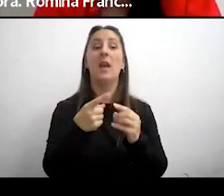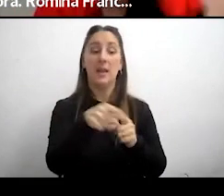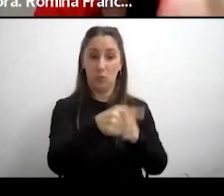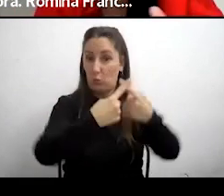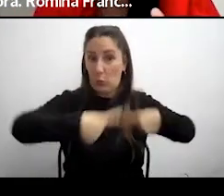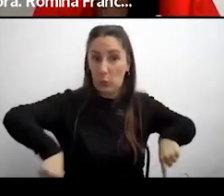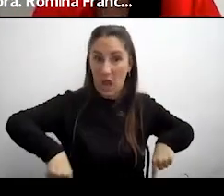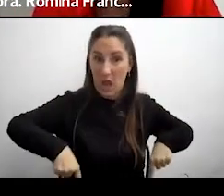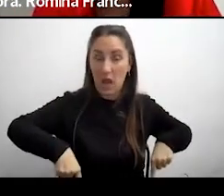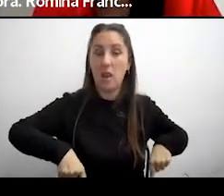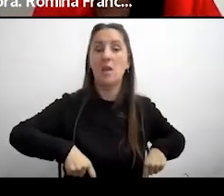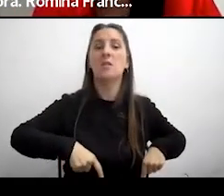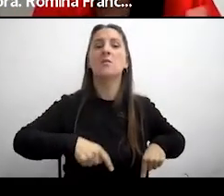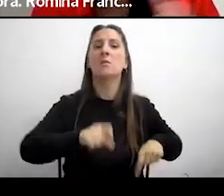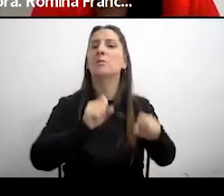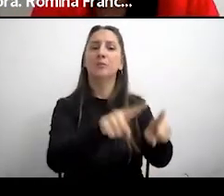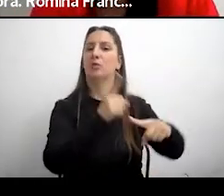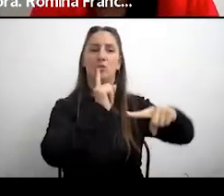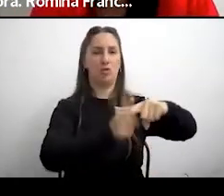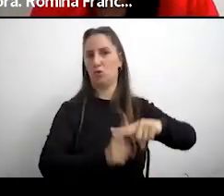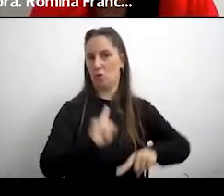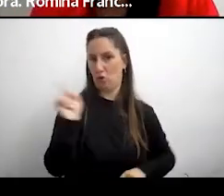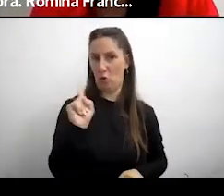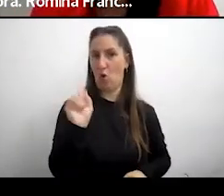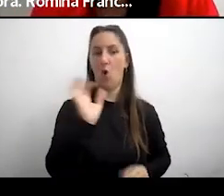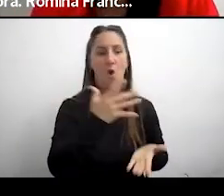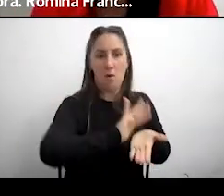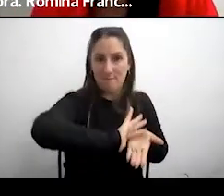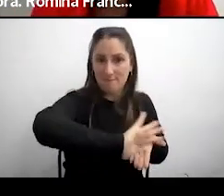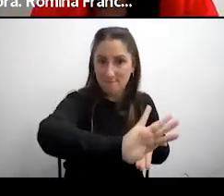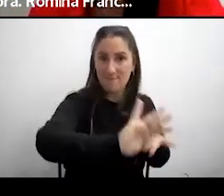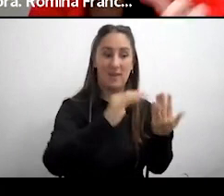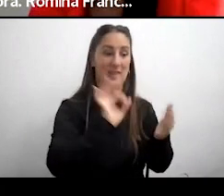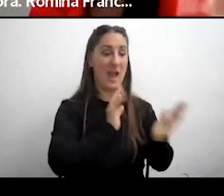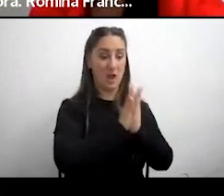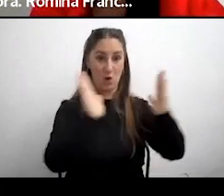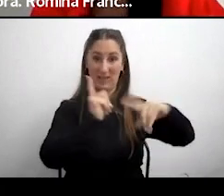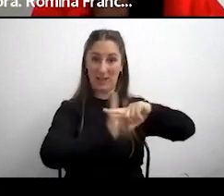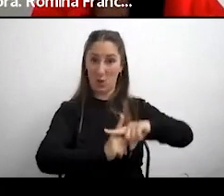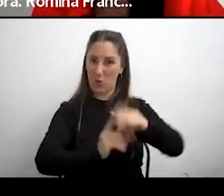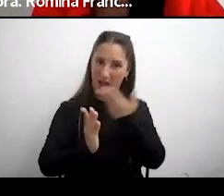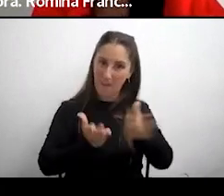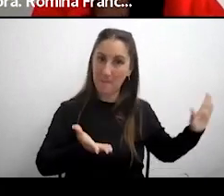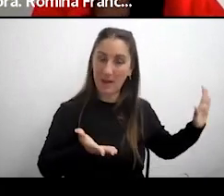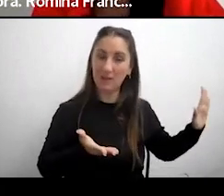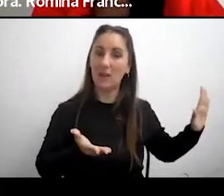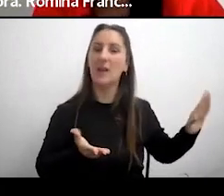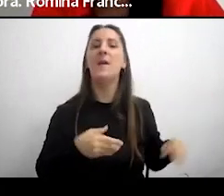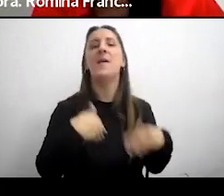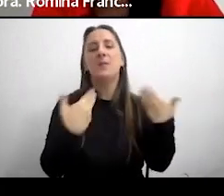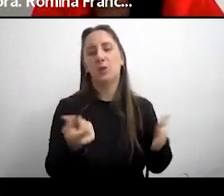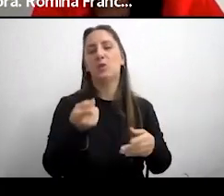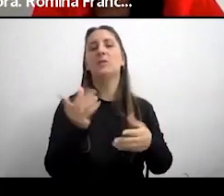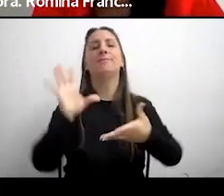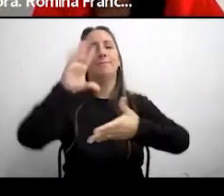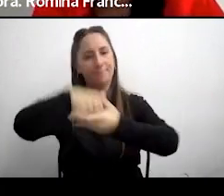que de por sí es no computable, fue enajenado en el ejercicio en que se liquida, lo vamos a poder dejar como activo